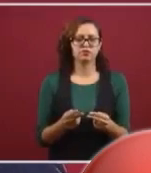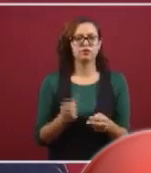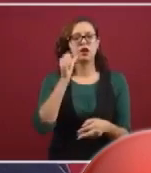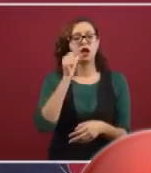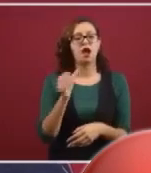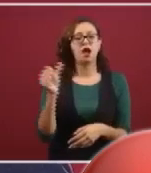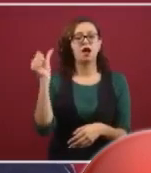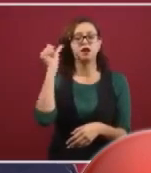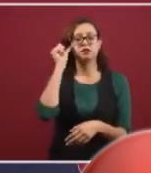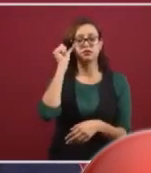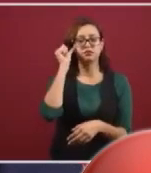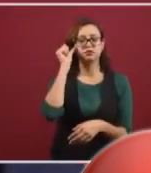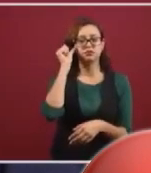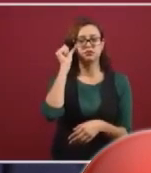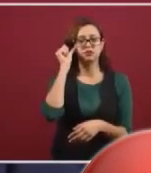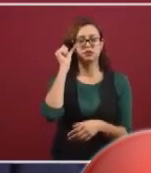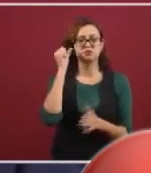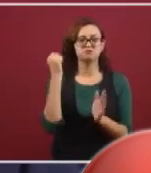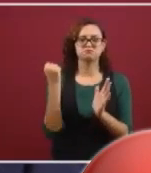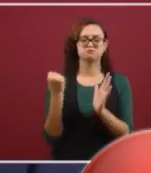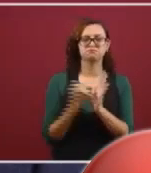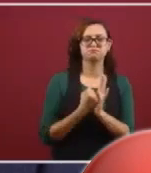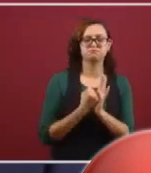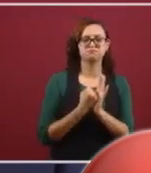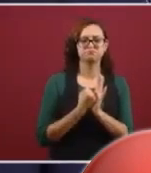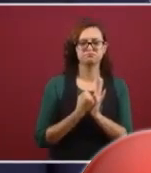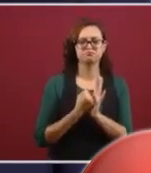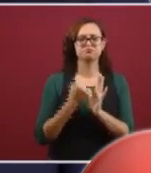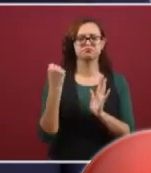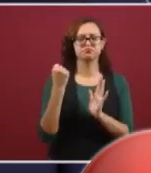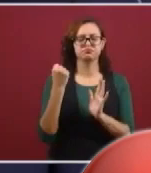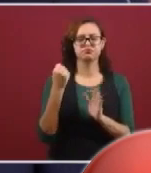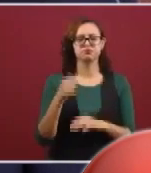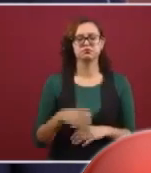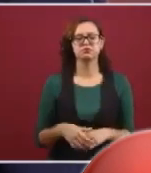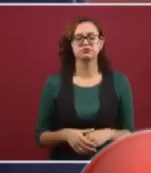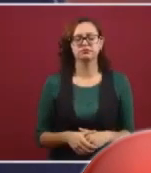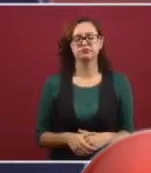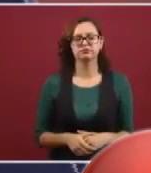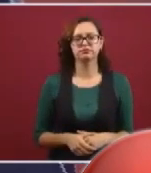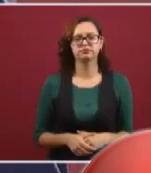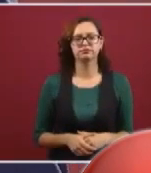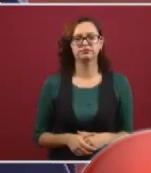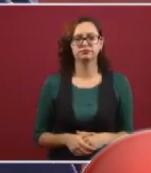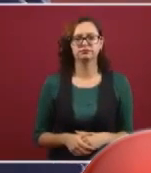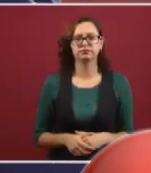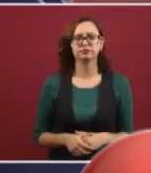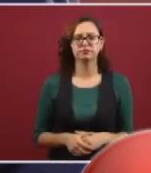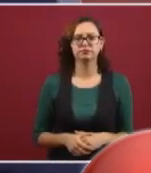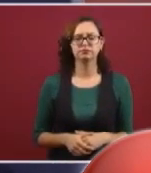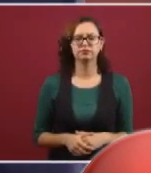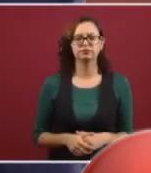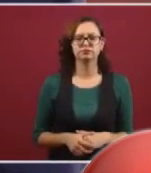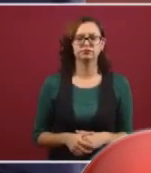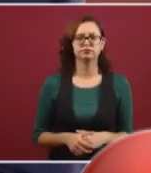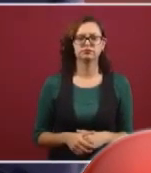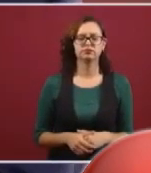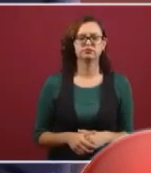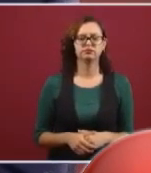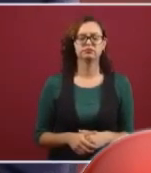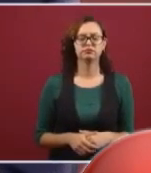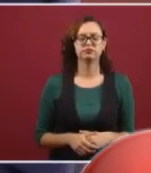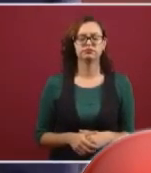de ayer para que se conozca de cómo